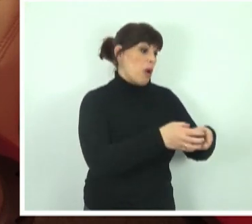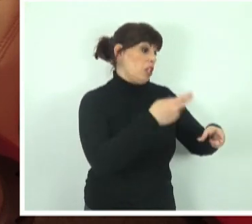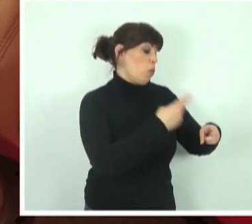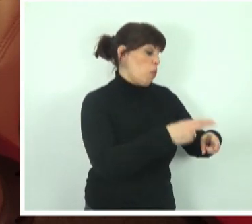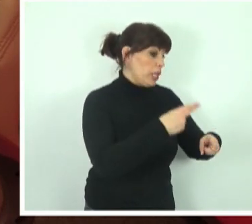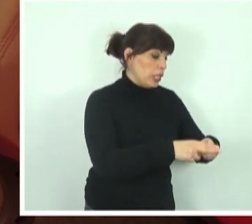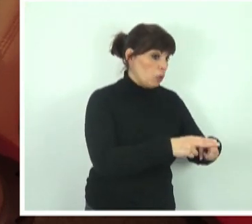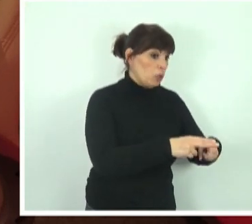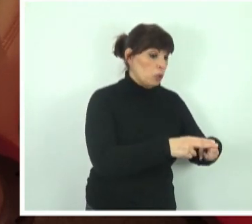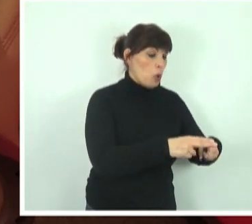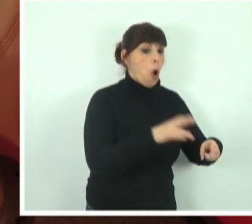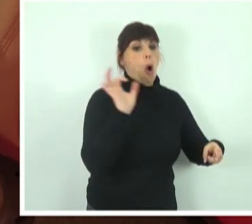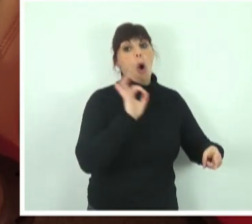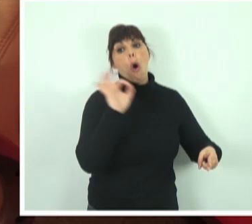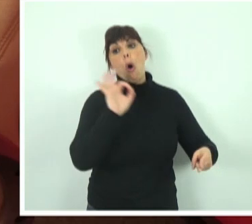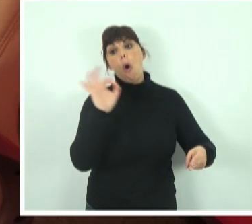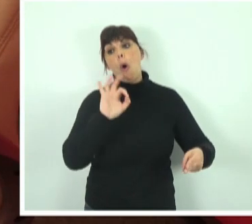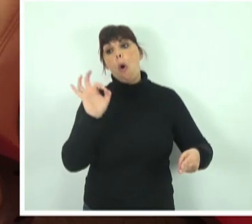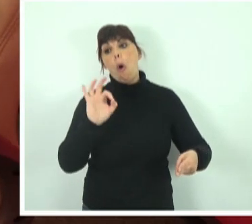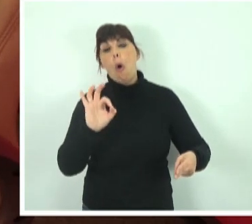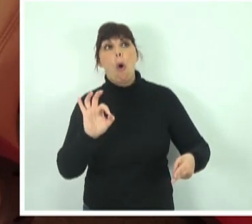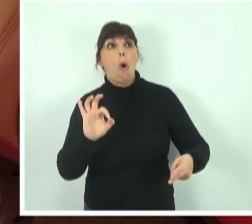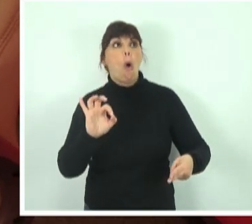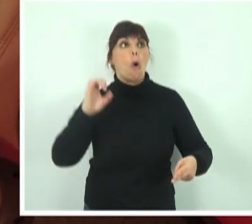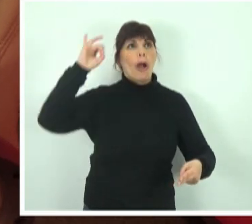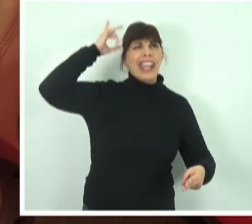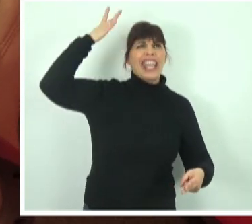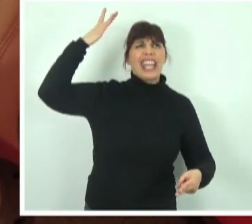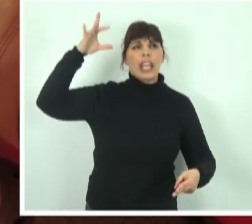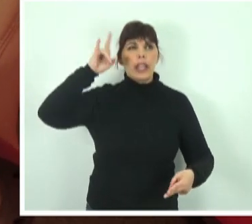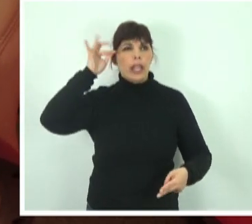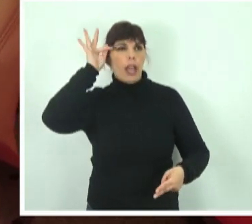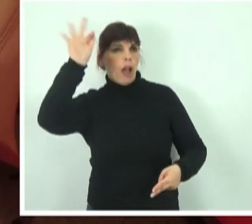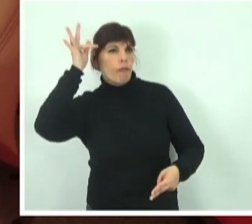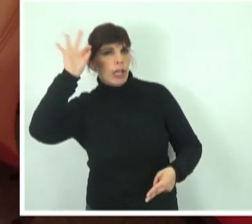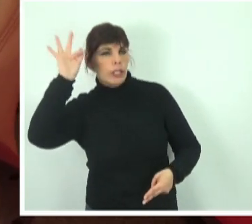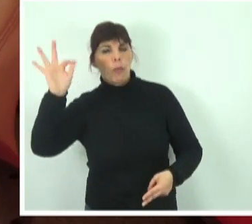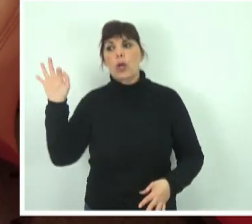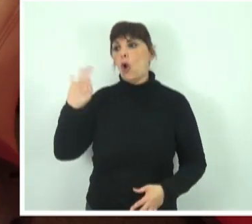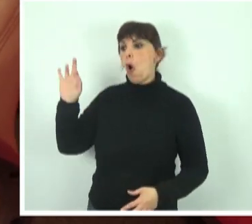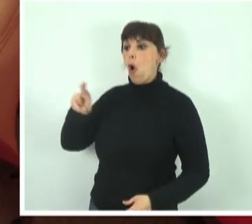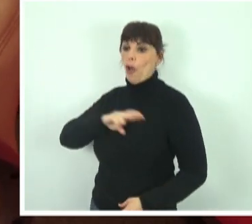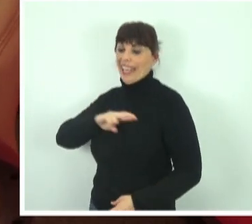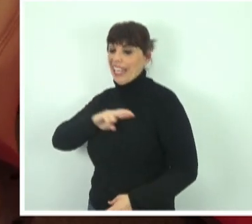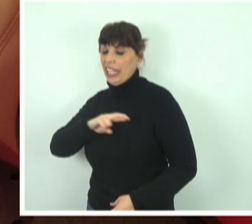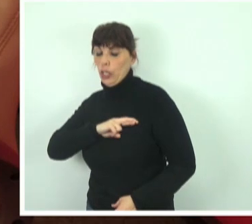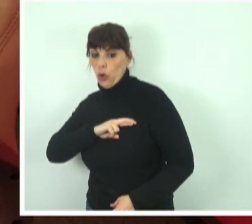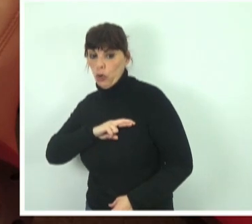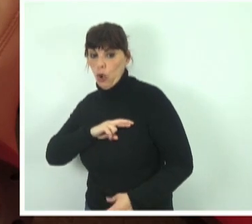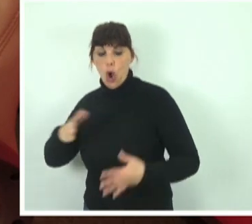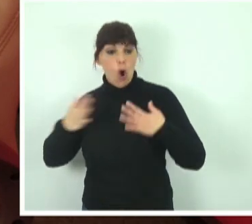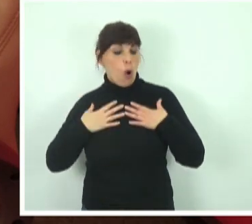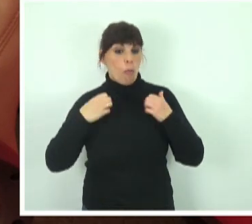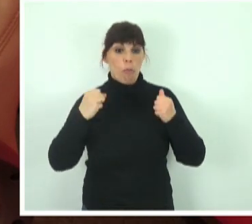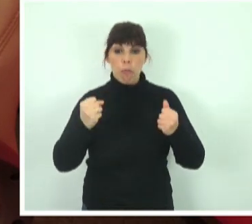político, ninguna idea filosófica, ninguna religión no tiene el poder que